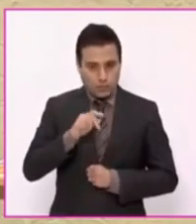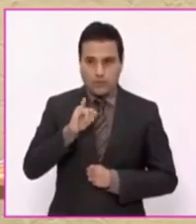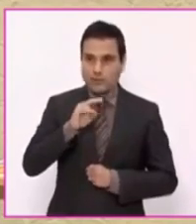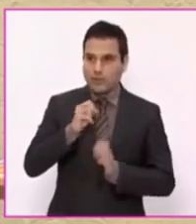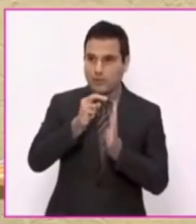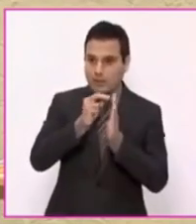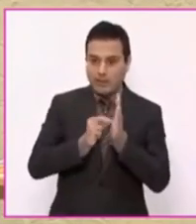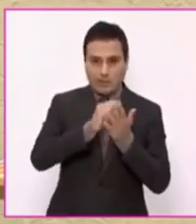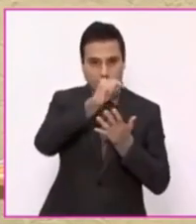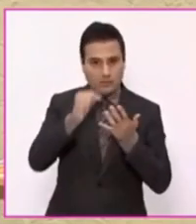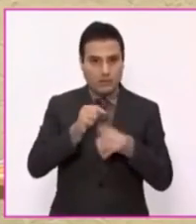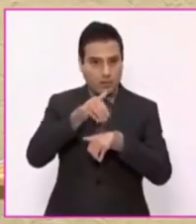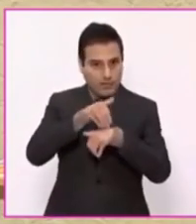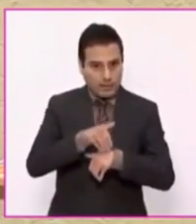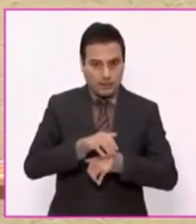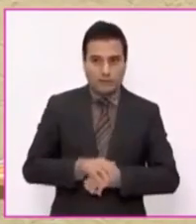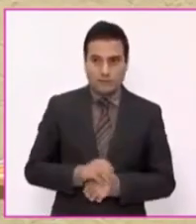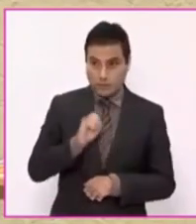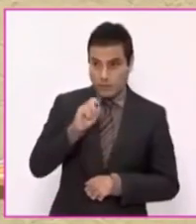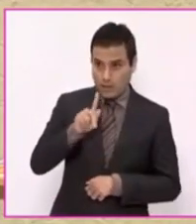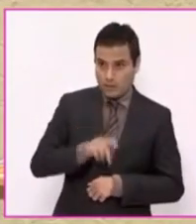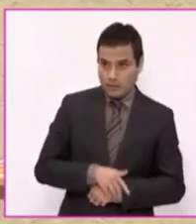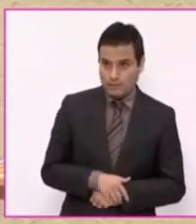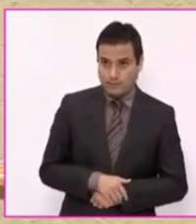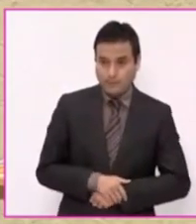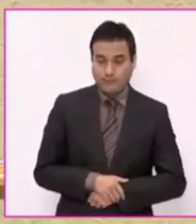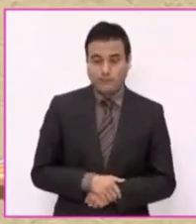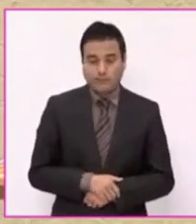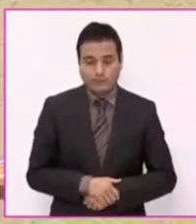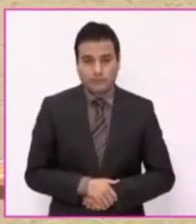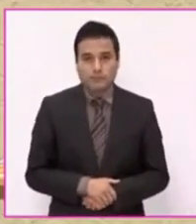tiene nada que ver con el ejercicio de la libertad de expresión.